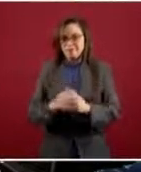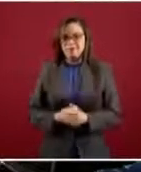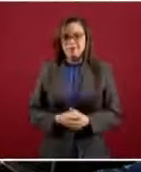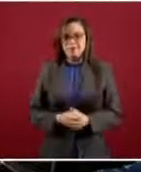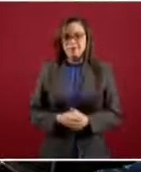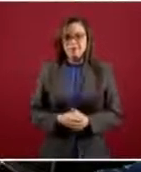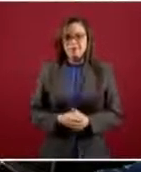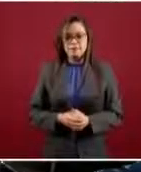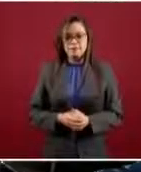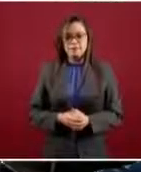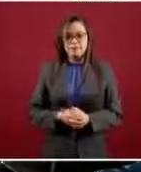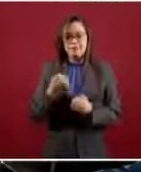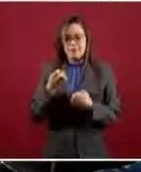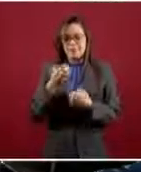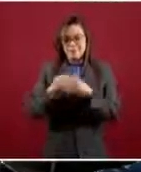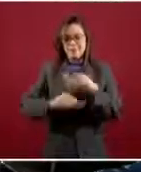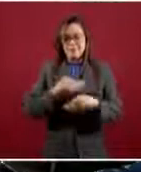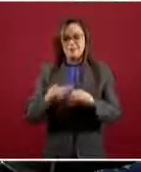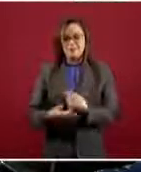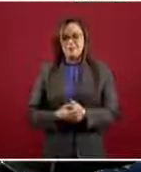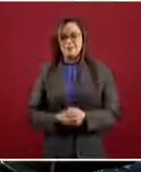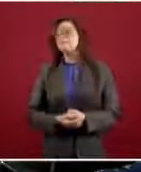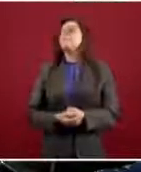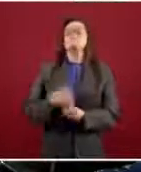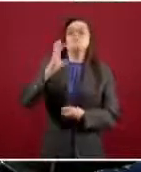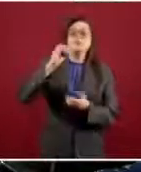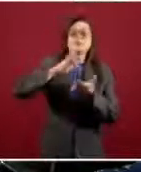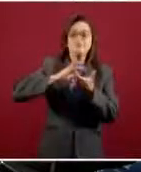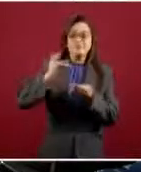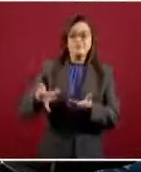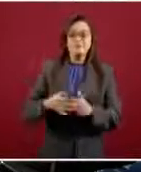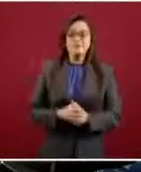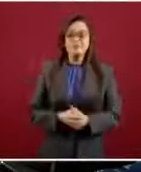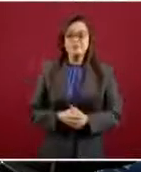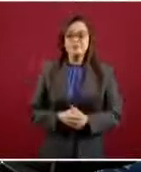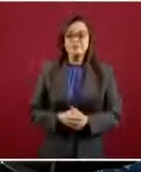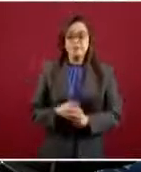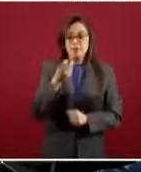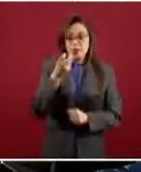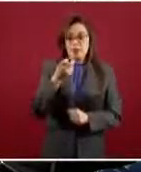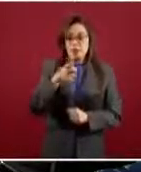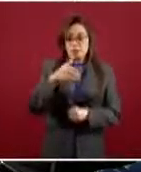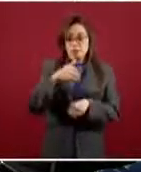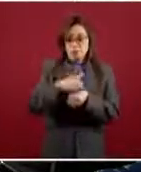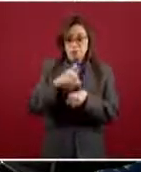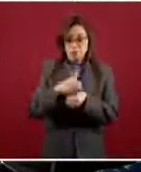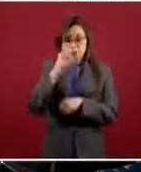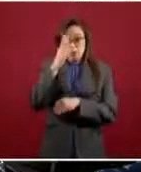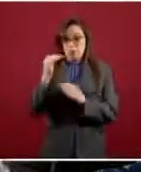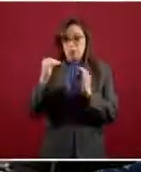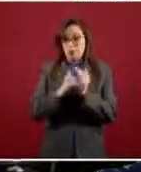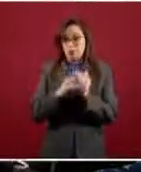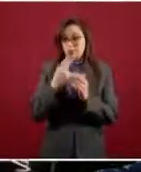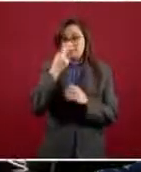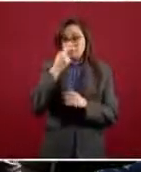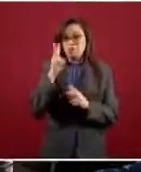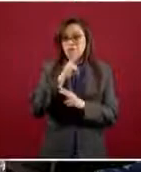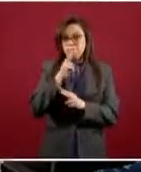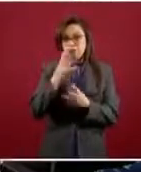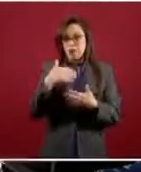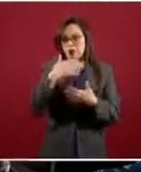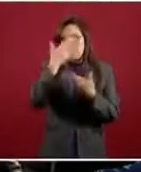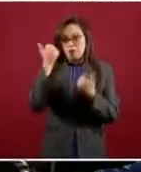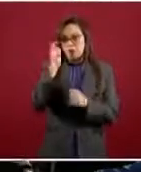Y eso es todo. Gracias, estimada Ángeles. No sé de dónde sacó este número de 50,000 ventiladores, no sé a qué se